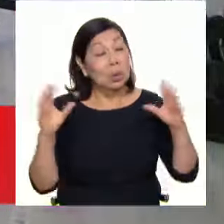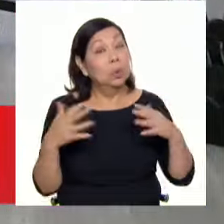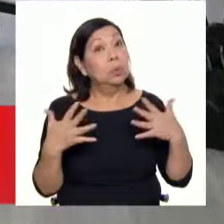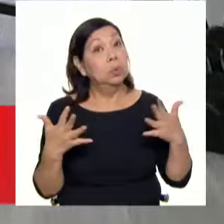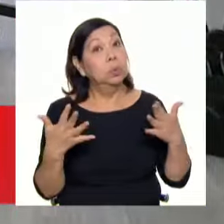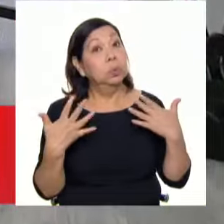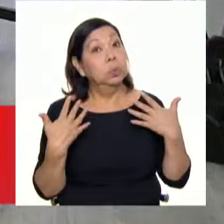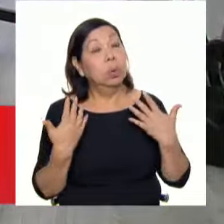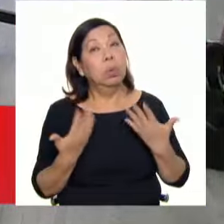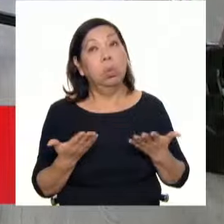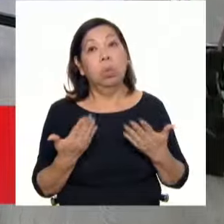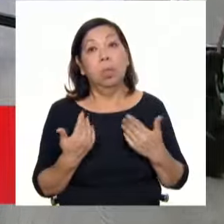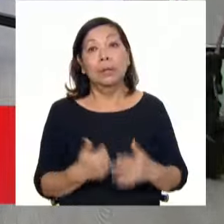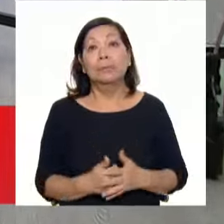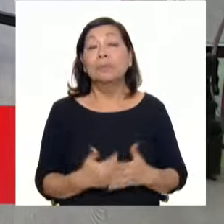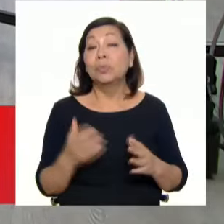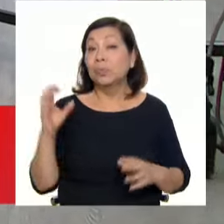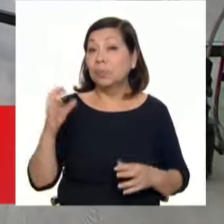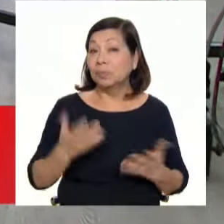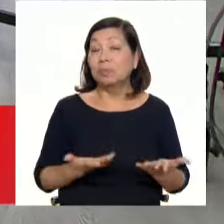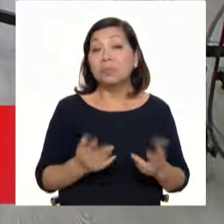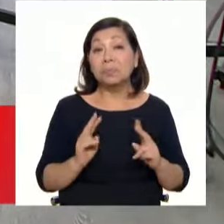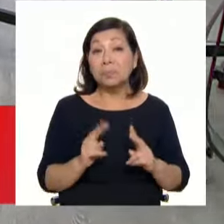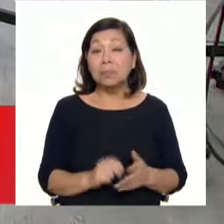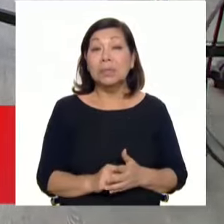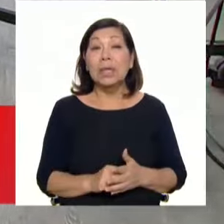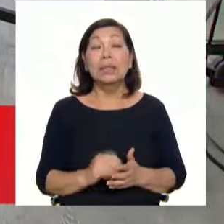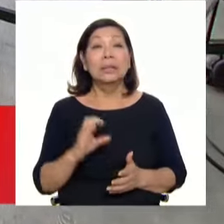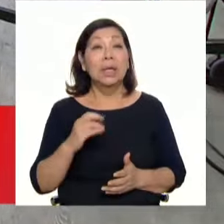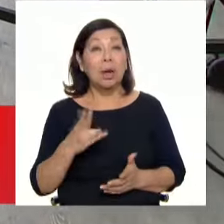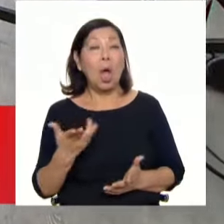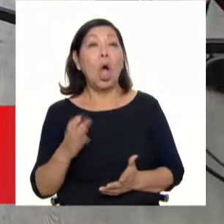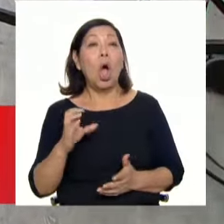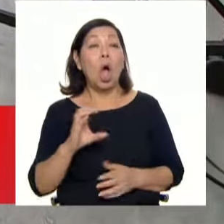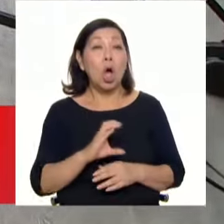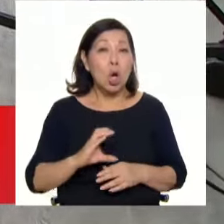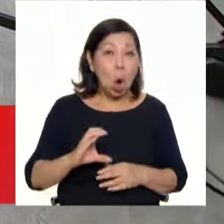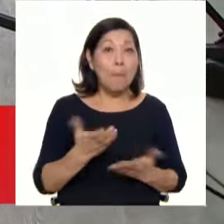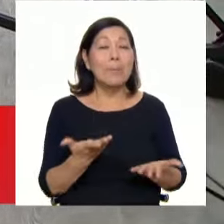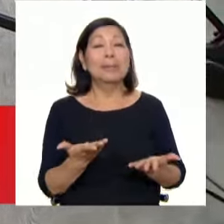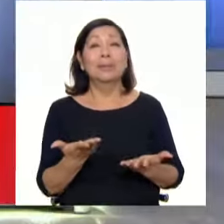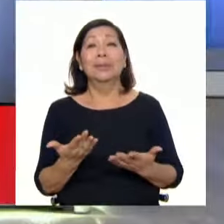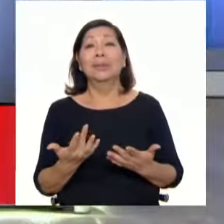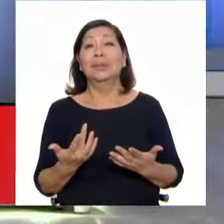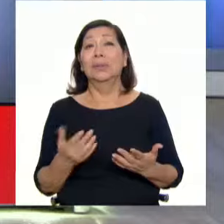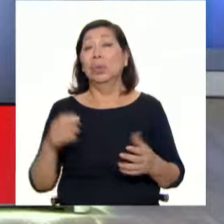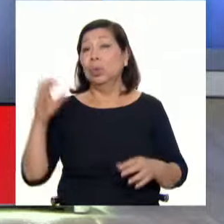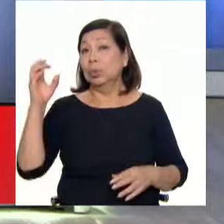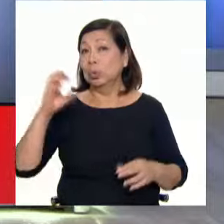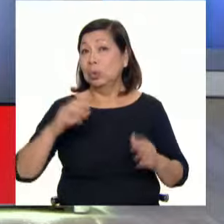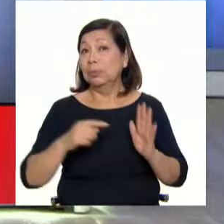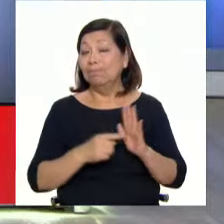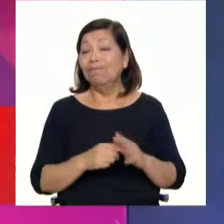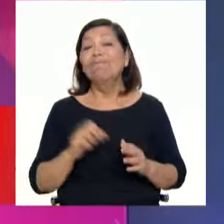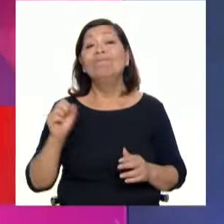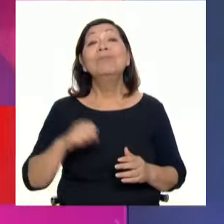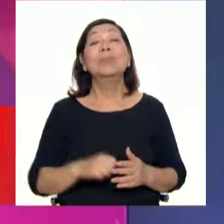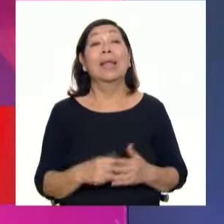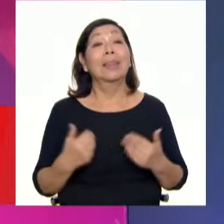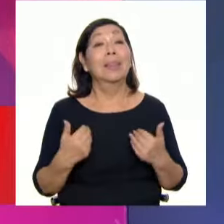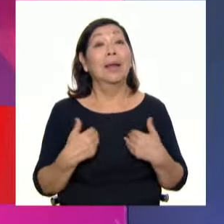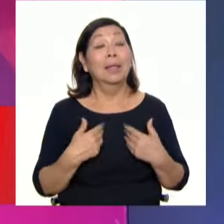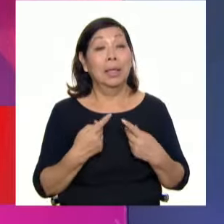también, ¿no? Bastante calurosas. Y estas lluvias que estamos viendo, por ejemplo, Chaclacayo, Comas, hay peligro también por el tema de las lluvias que se vienen presentando. Sí,